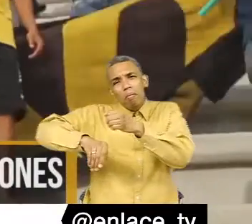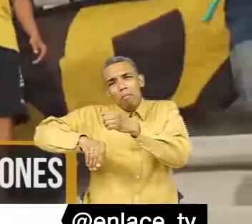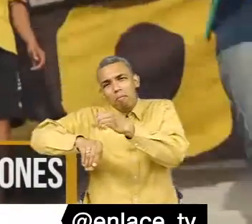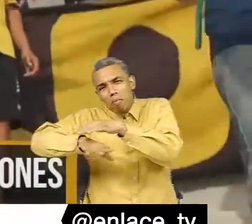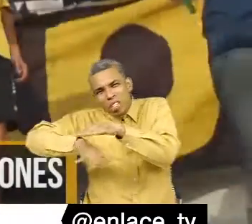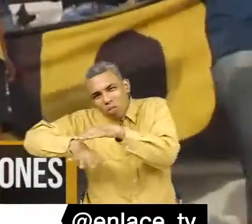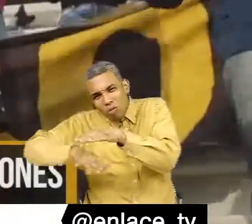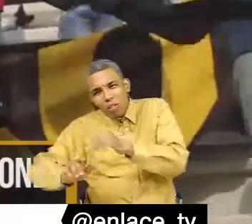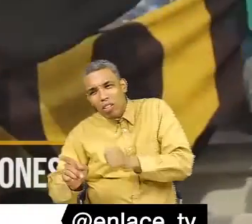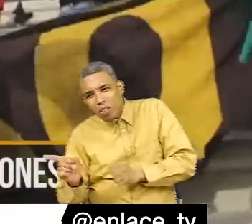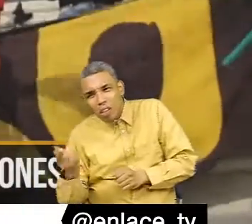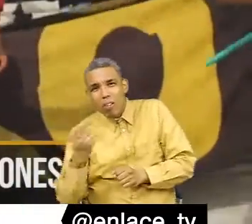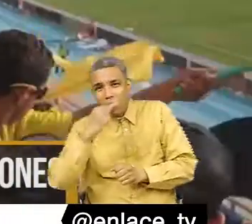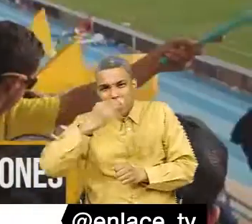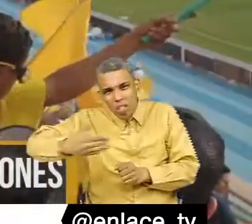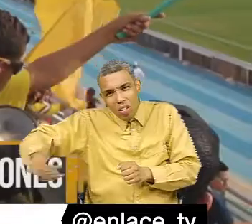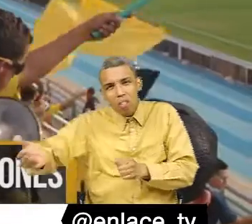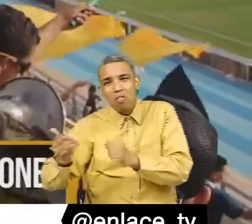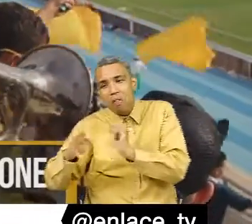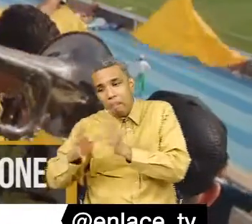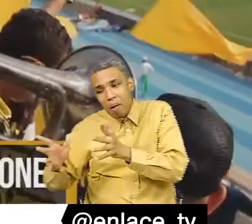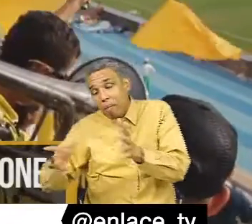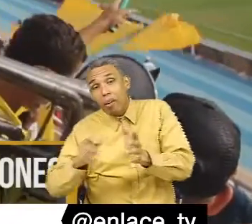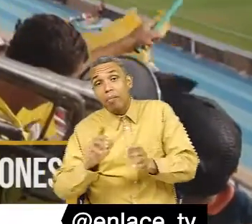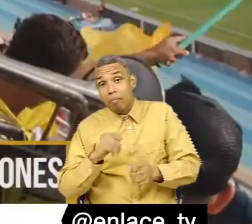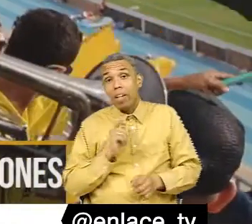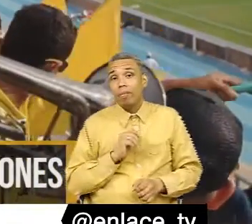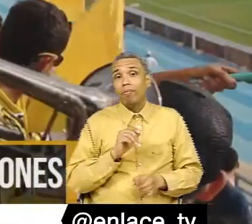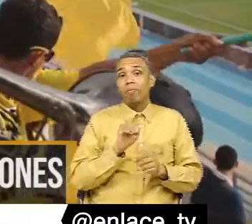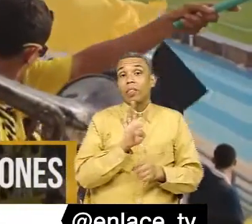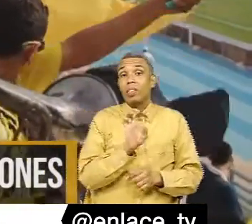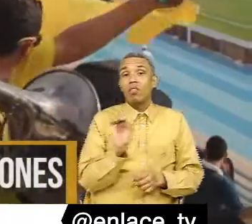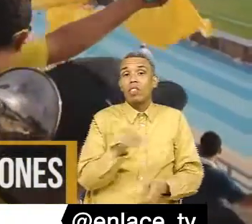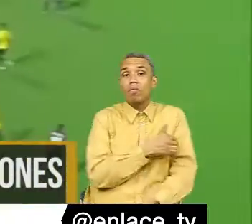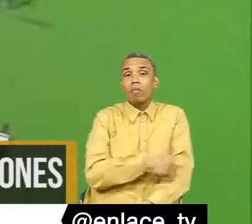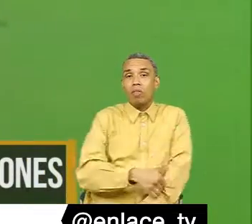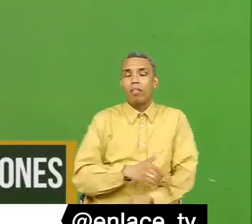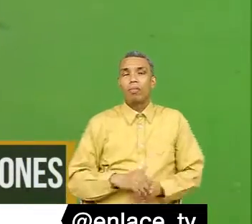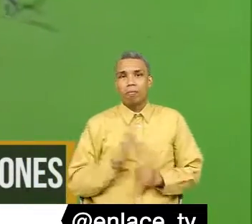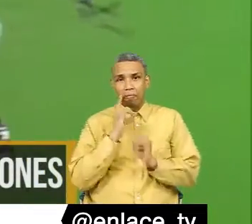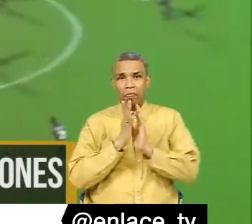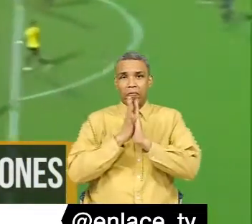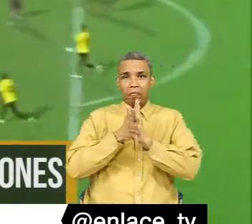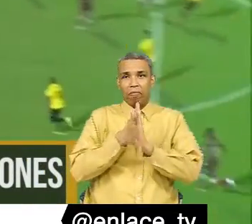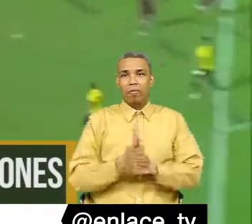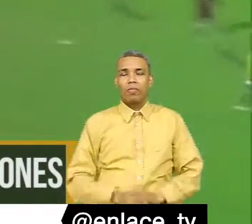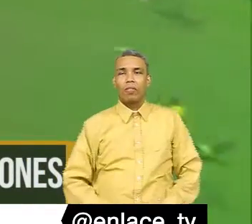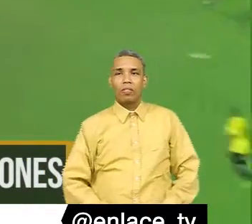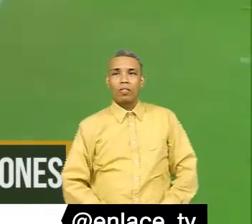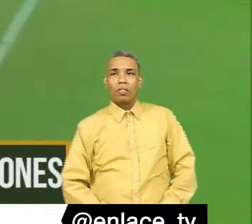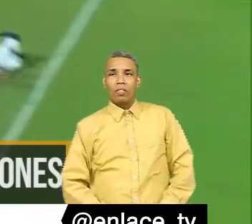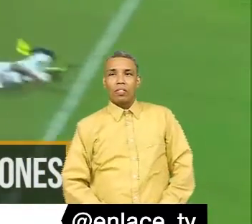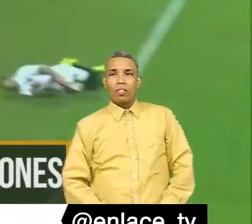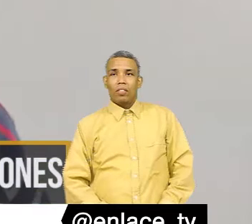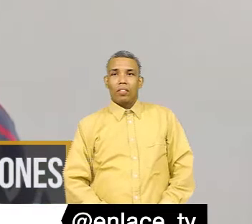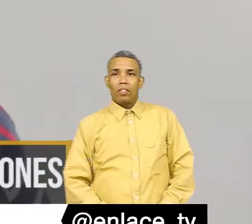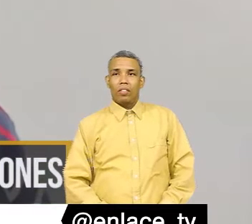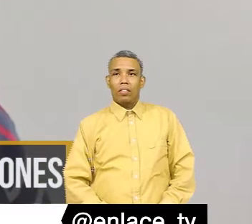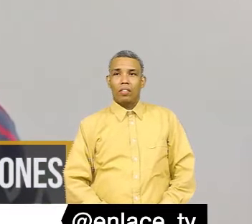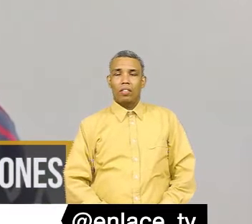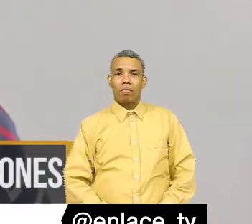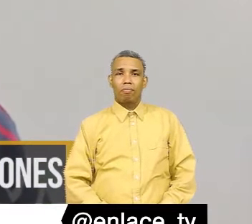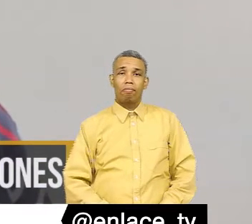de referirse el presidente del club a los 3.000 millones de pesos que prometió el exalcalde de Barranca Bermeja y que aún no se concretan. Se